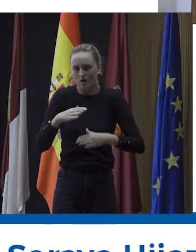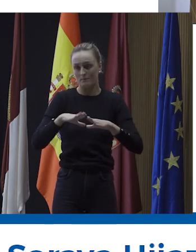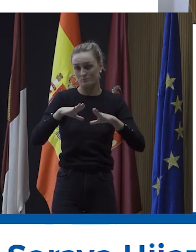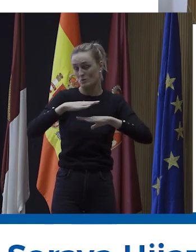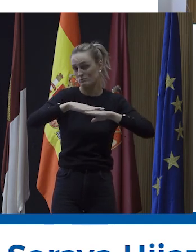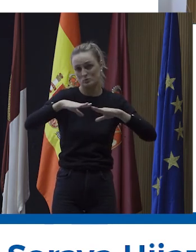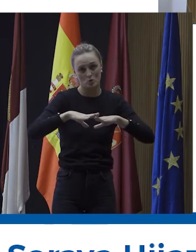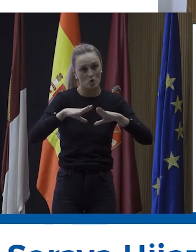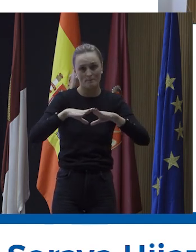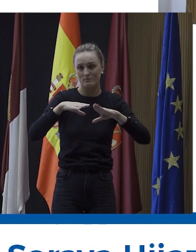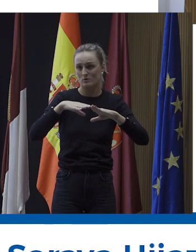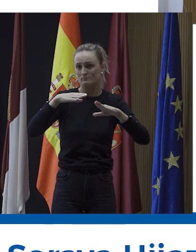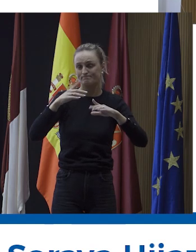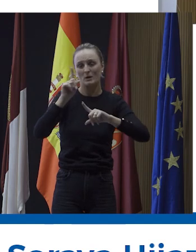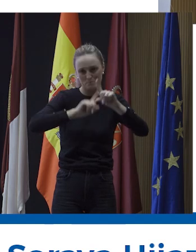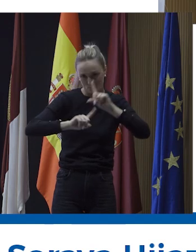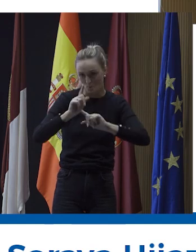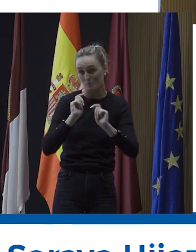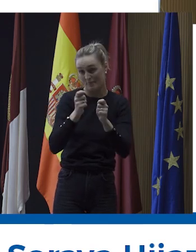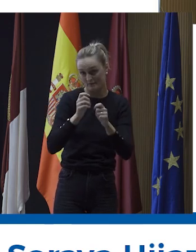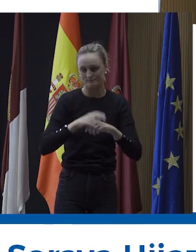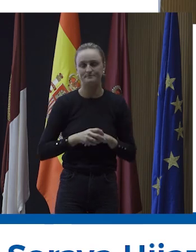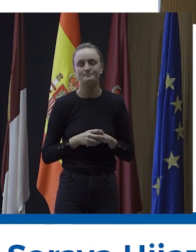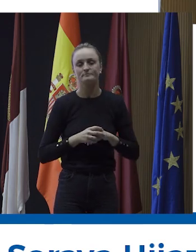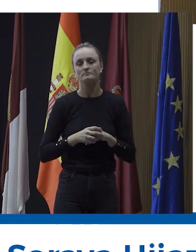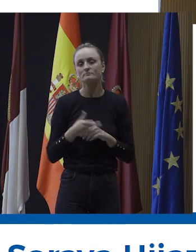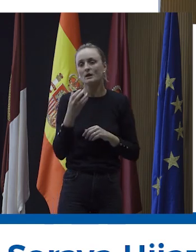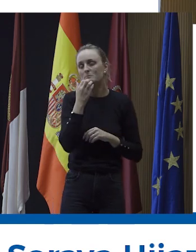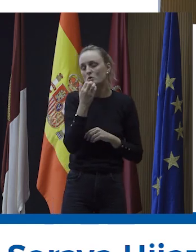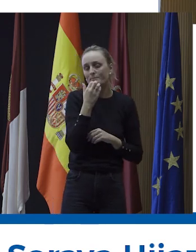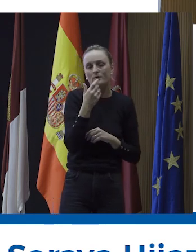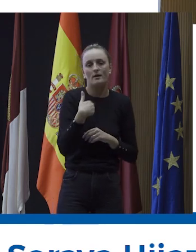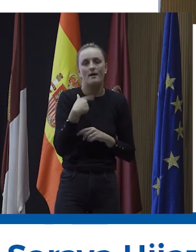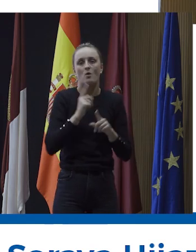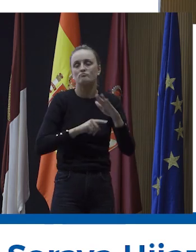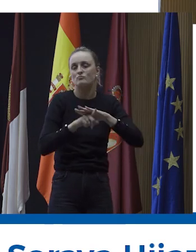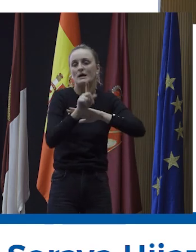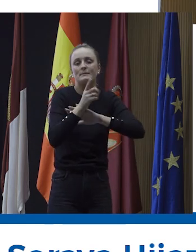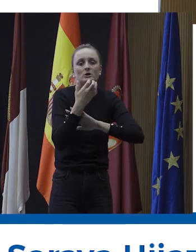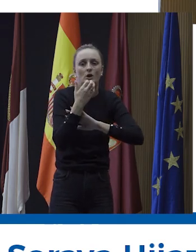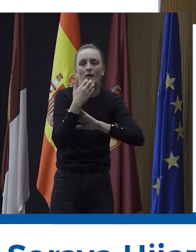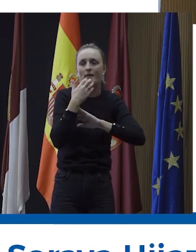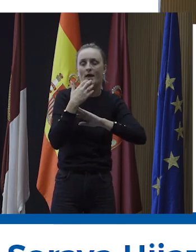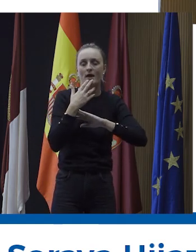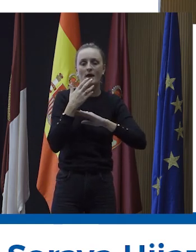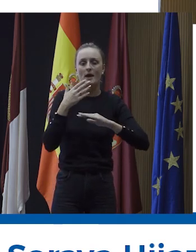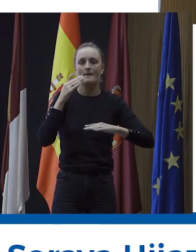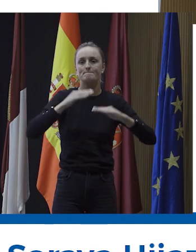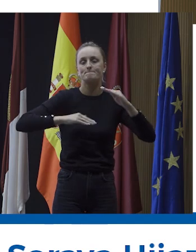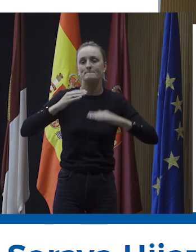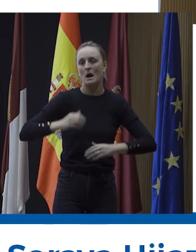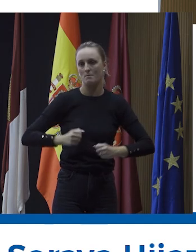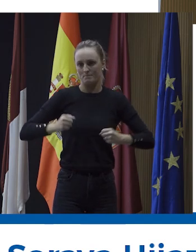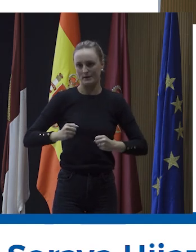a aparecer los problemas, ¿vale? Entonces, o bien porque se produce un aumento del peso corporal, ¿vale?